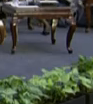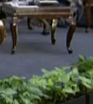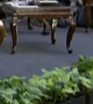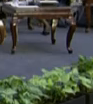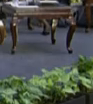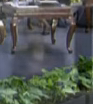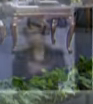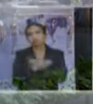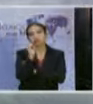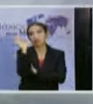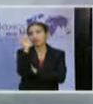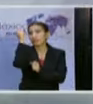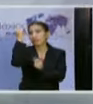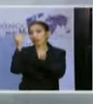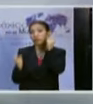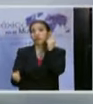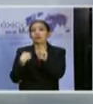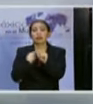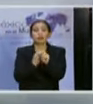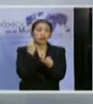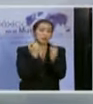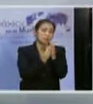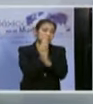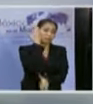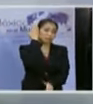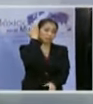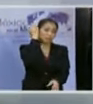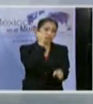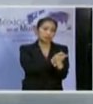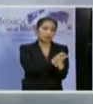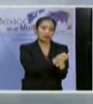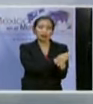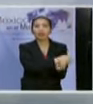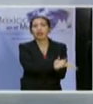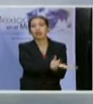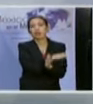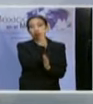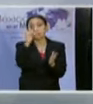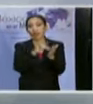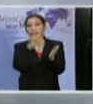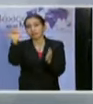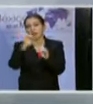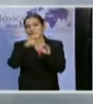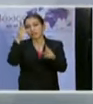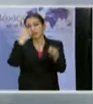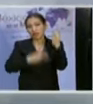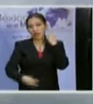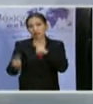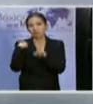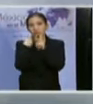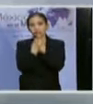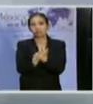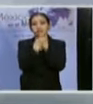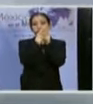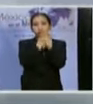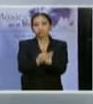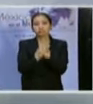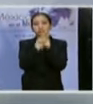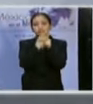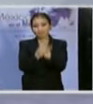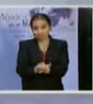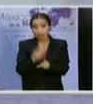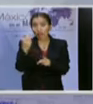hoy. A lo mejor muchos de ustedes estuvieron desde las 9 de la mañana y les agradezco por supuesto su presencia y su paciencia, y